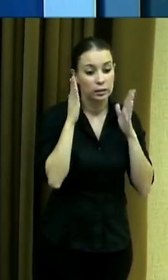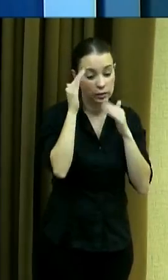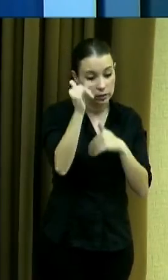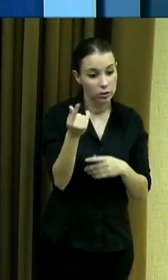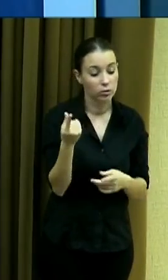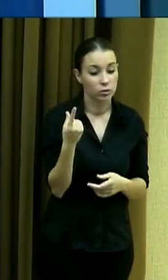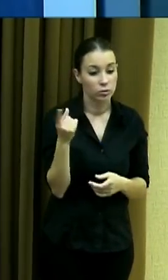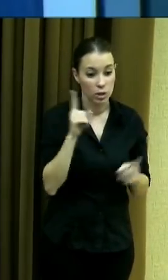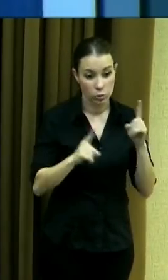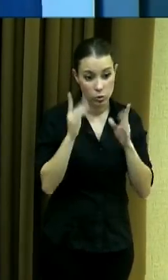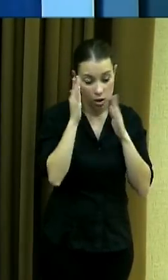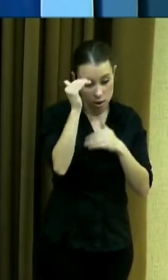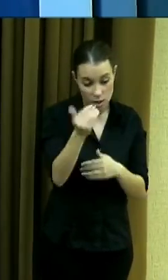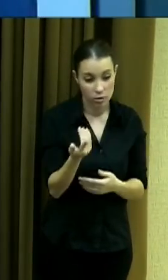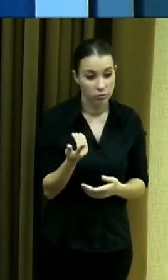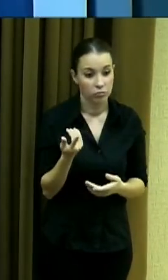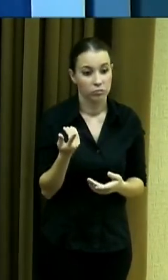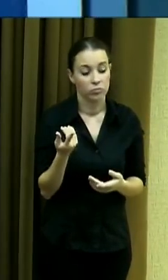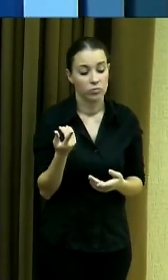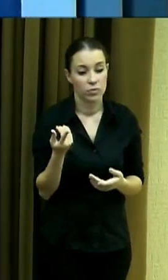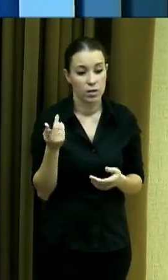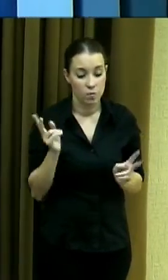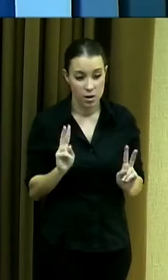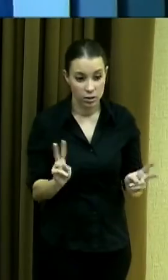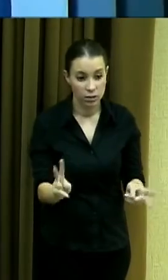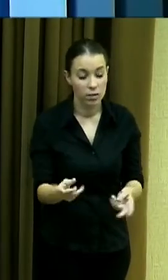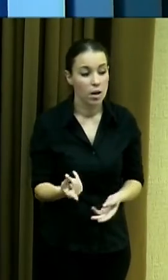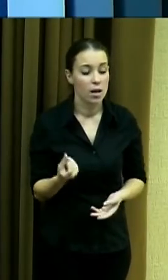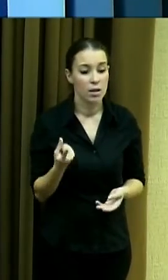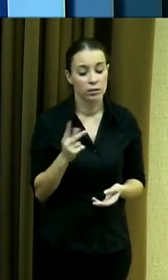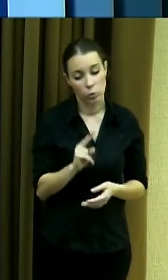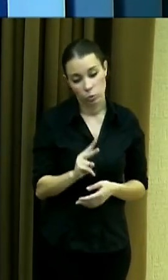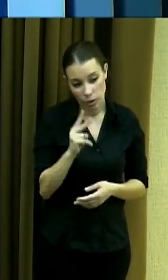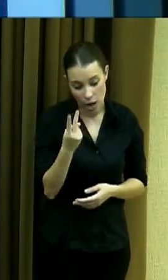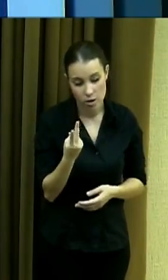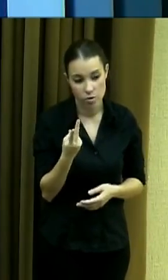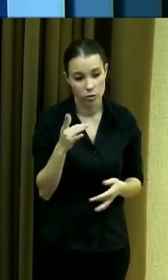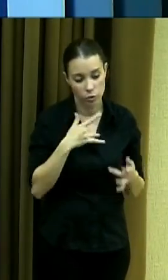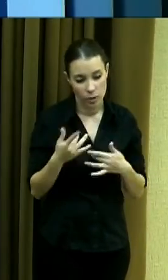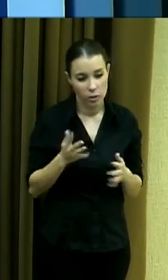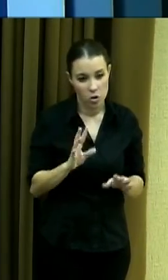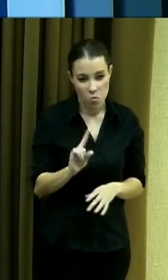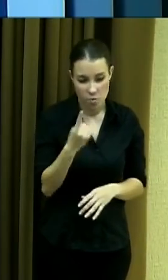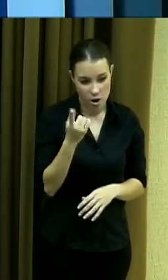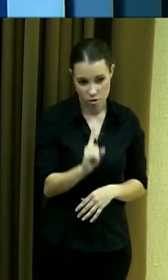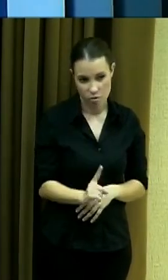En este caso sería un TDAH secundario o sintomático y no primario.